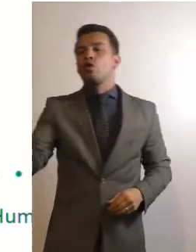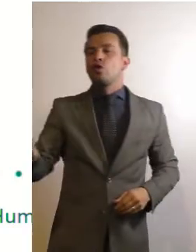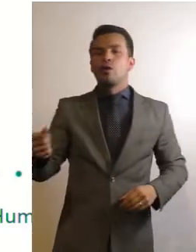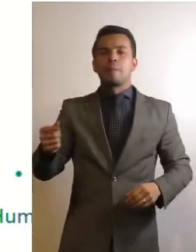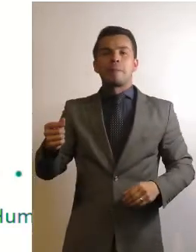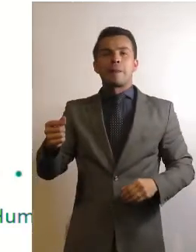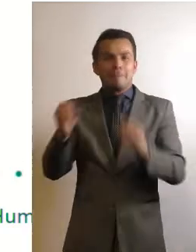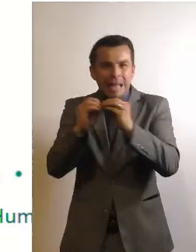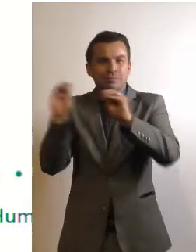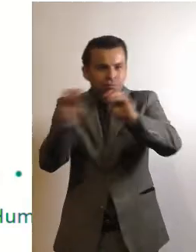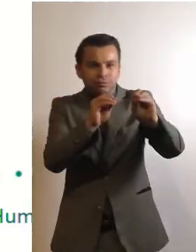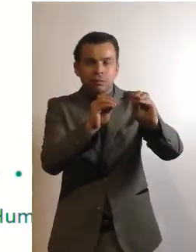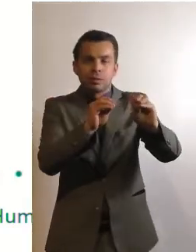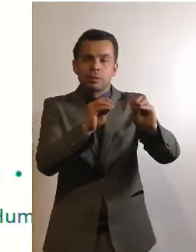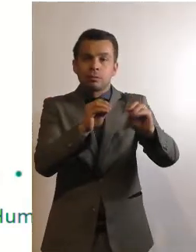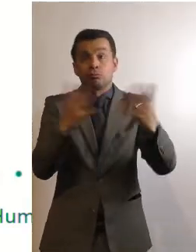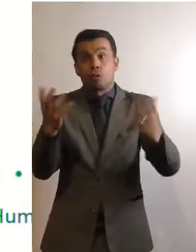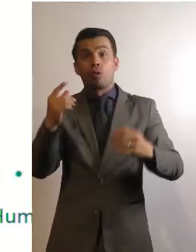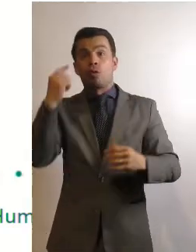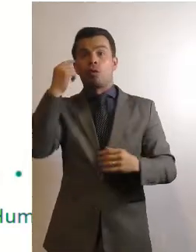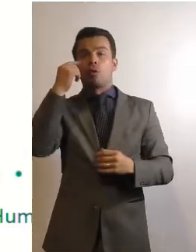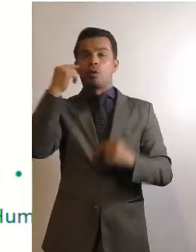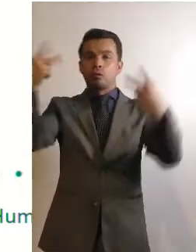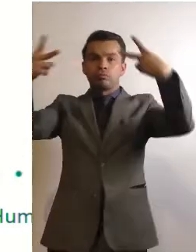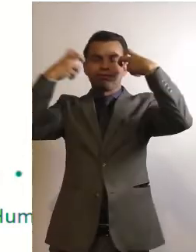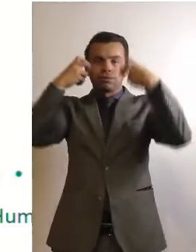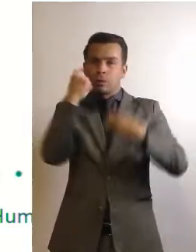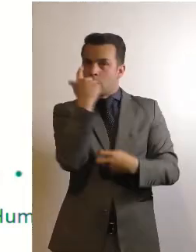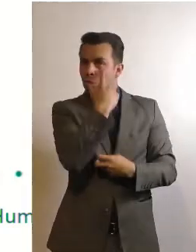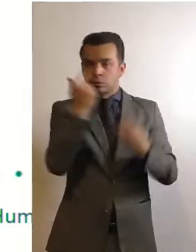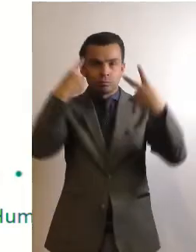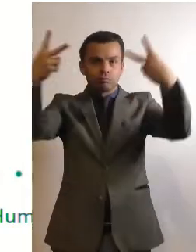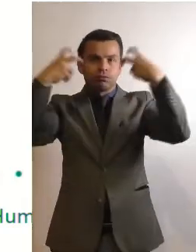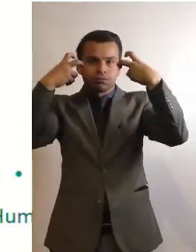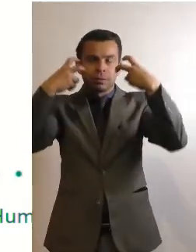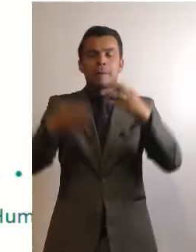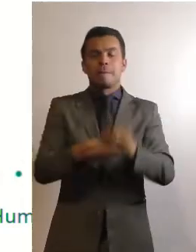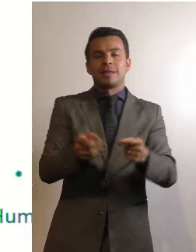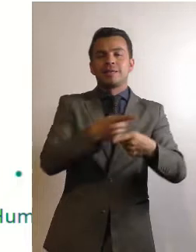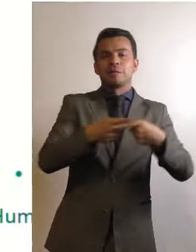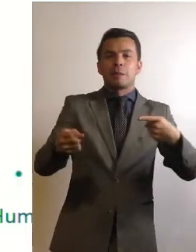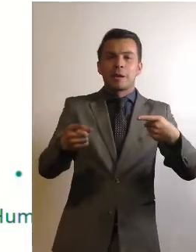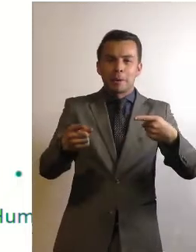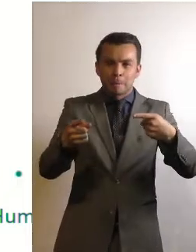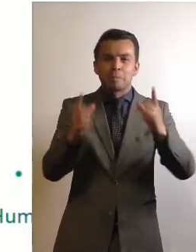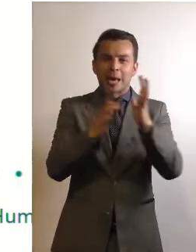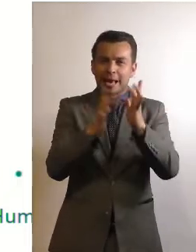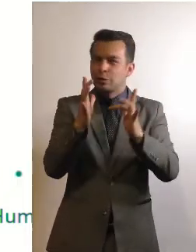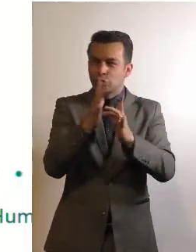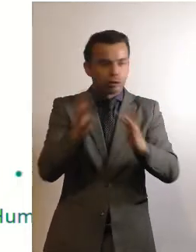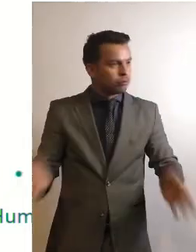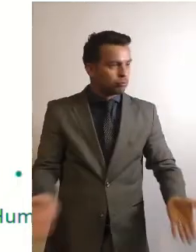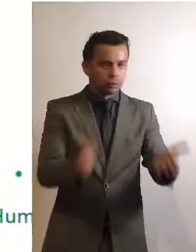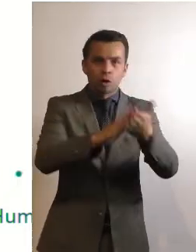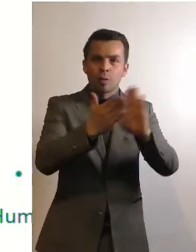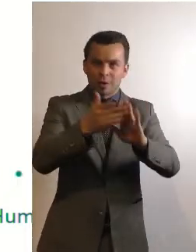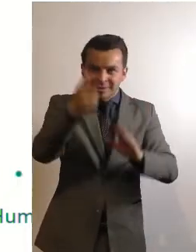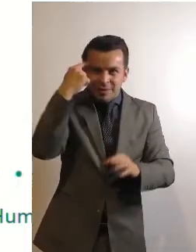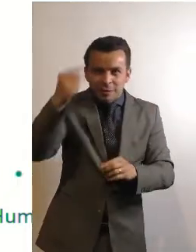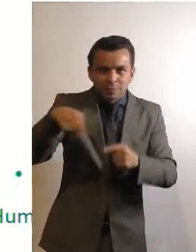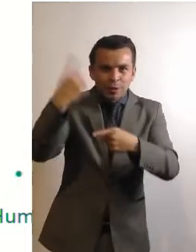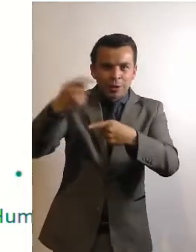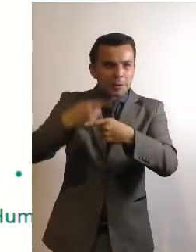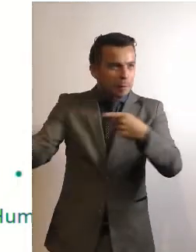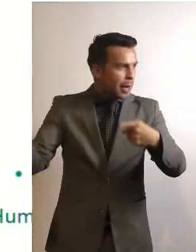igual consulta de optometría, y se ha otorgado la Semana Santa para toda la comunidad, que tendremos la próxima semana para